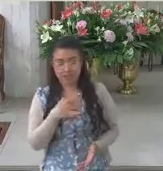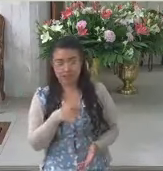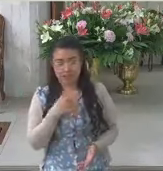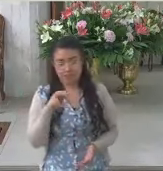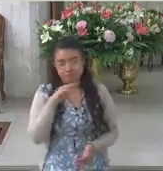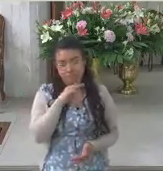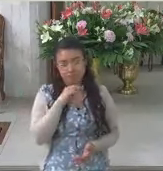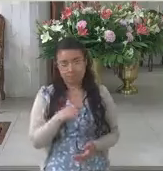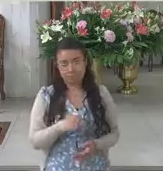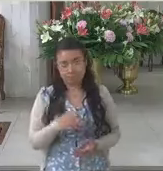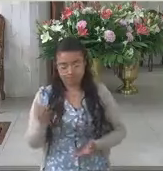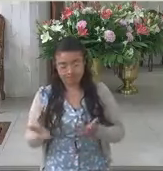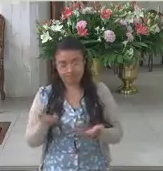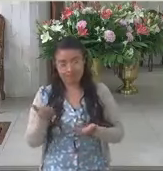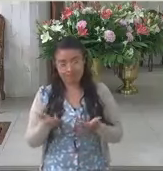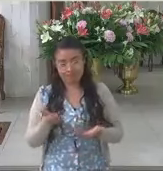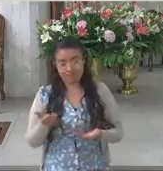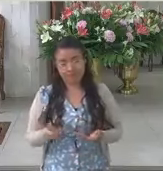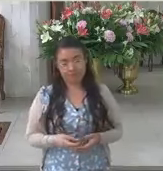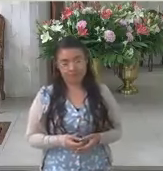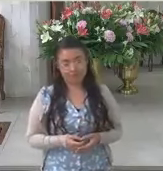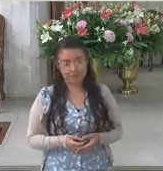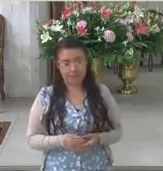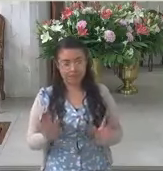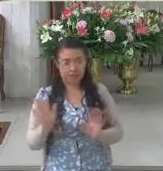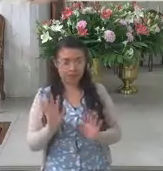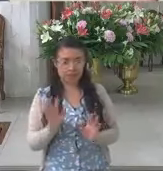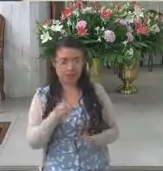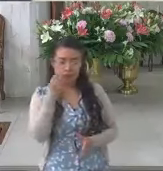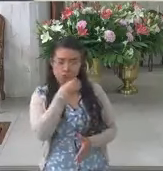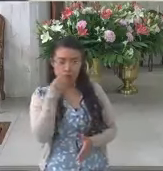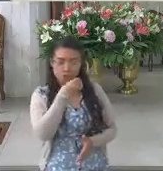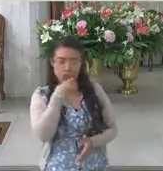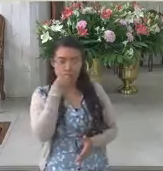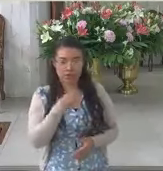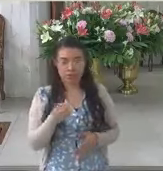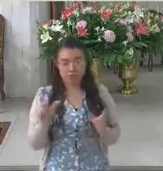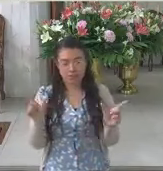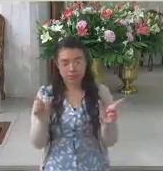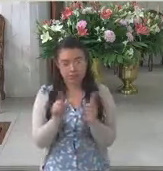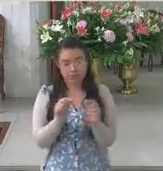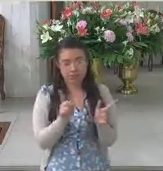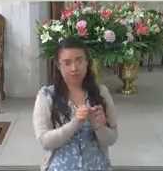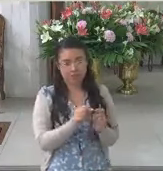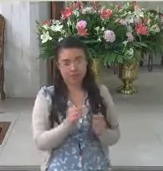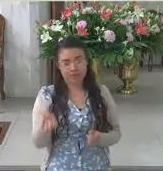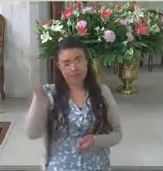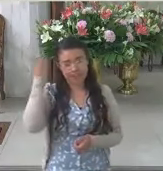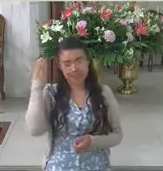y se fueron se terminó la velada eran veladas cuando se daban tamales y había había muchas